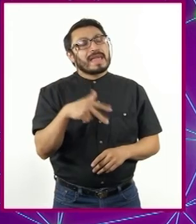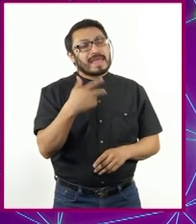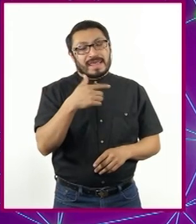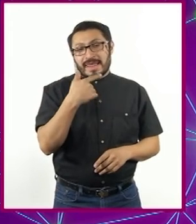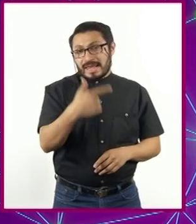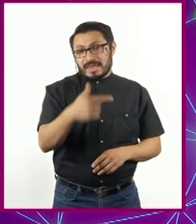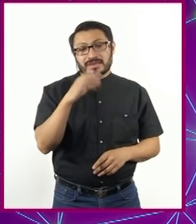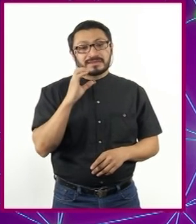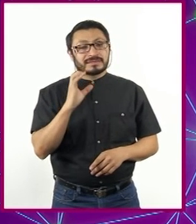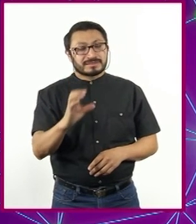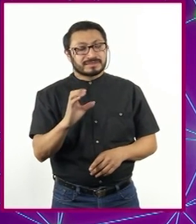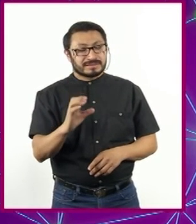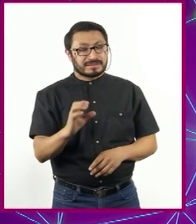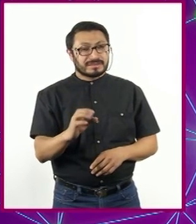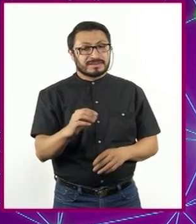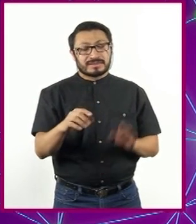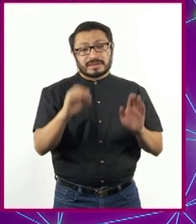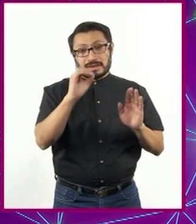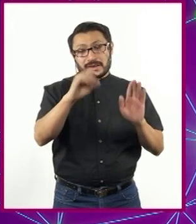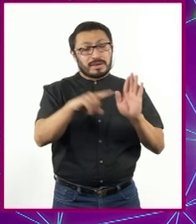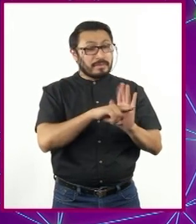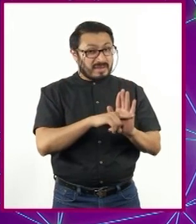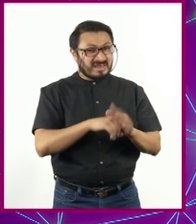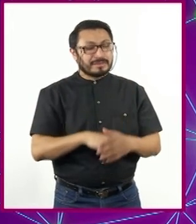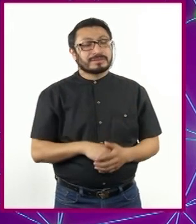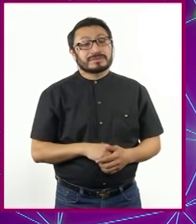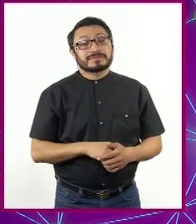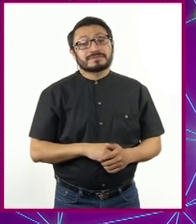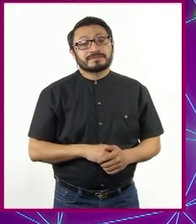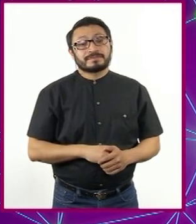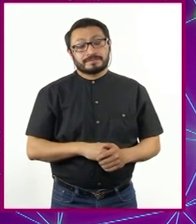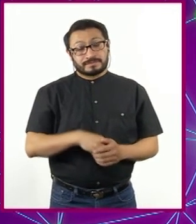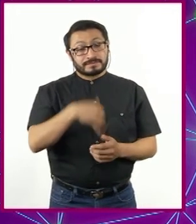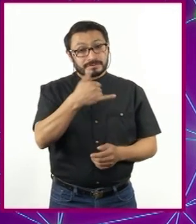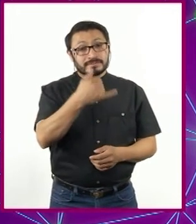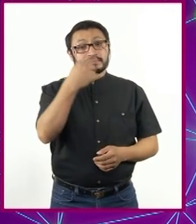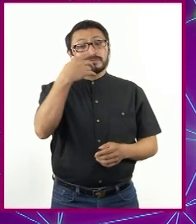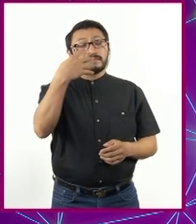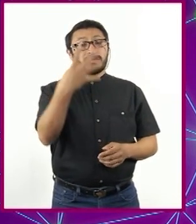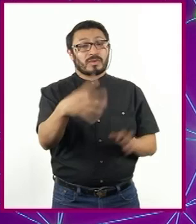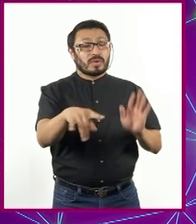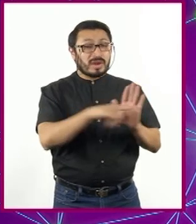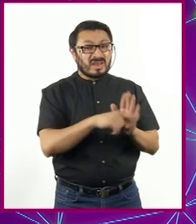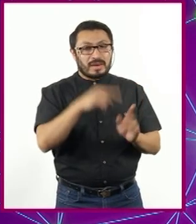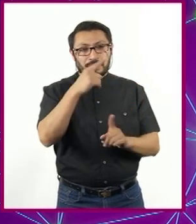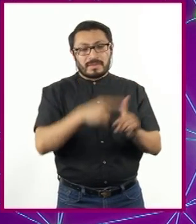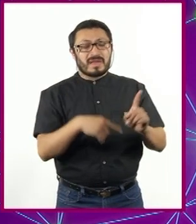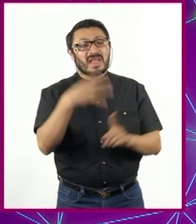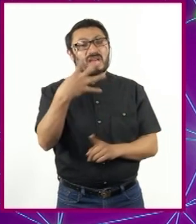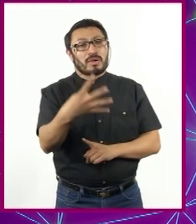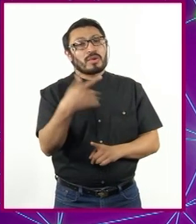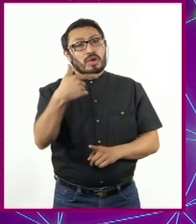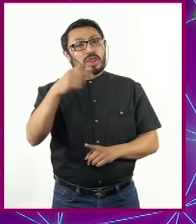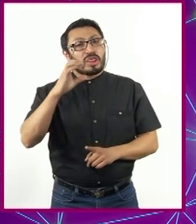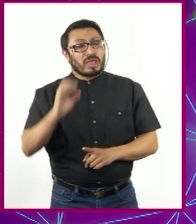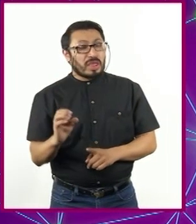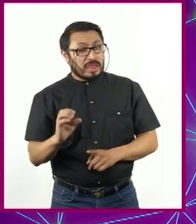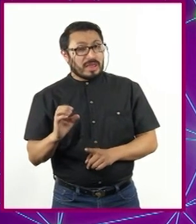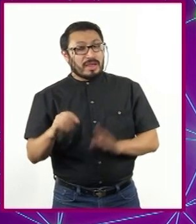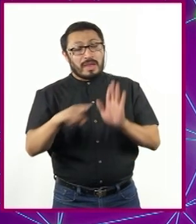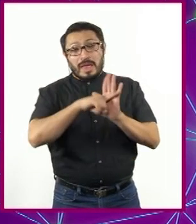grados centígrados bajo cero y 4 negativo una temperatura de 4 grados centígrados bajo